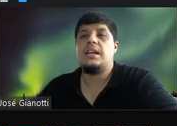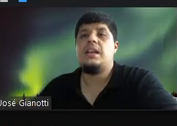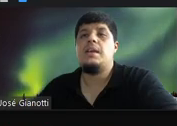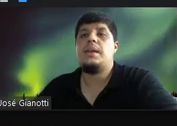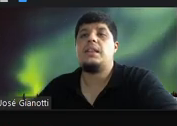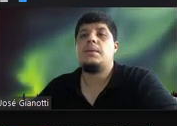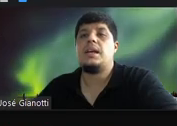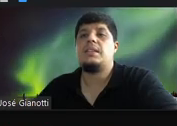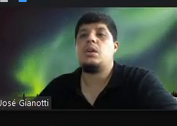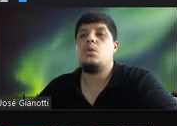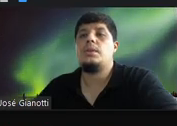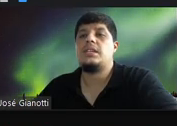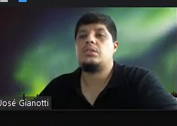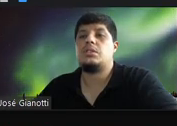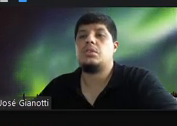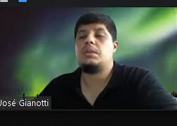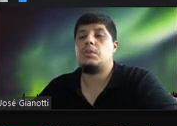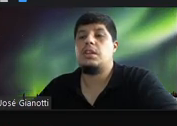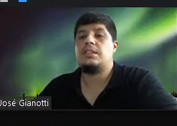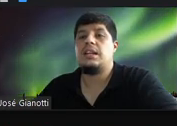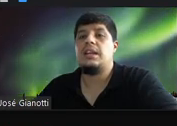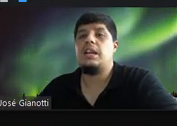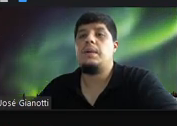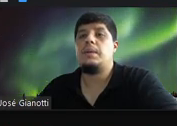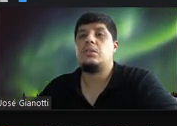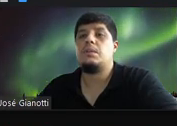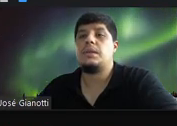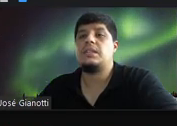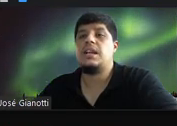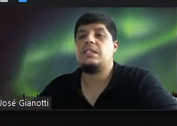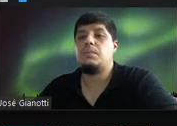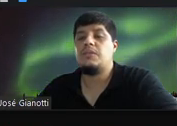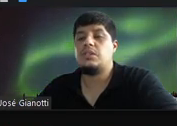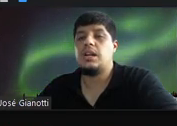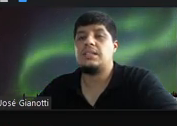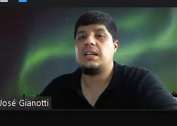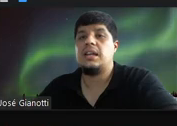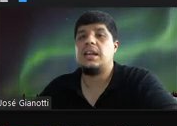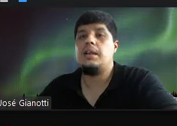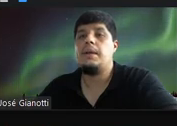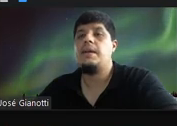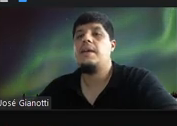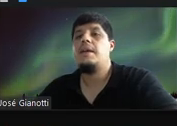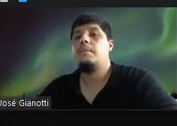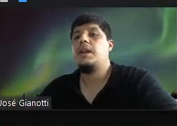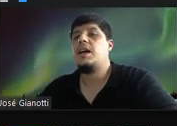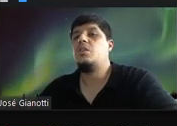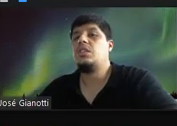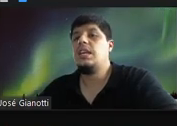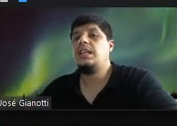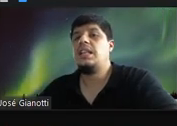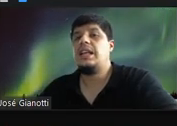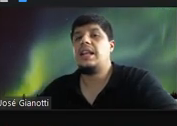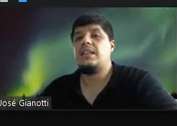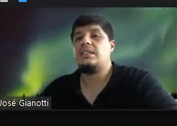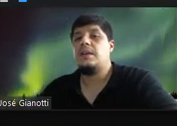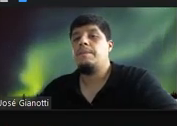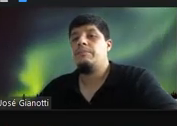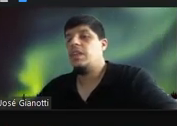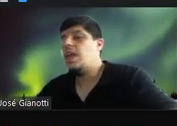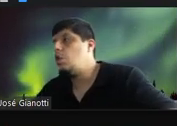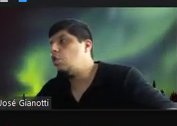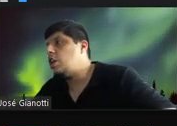termales al aire libre, actividades de clubes y asociaciones deportivas al aire libre, eventos empresariales y profesionales al aire libre, mercados